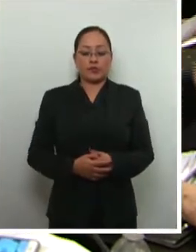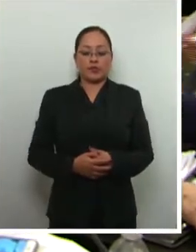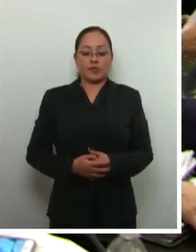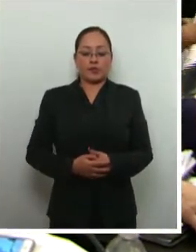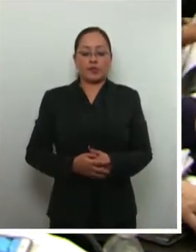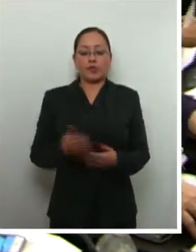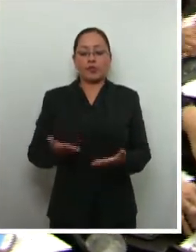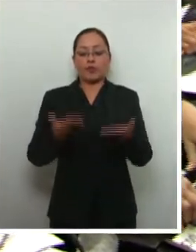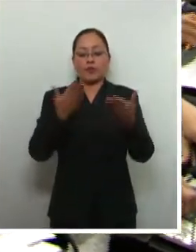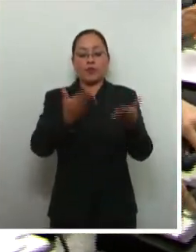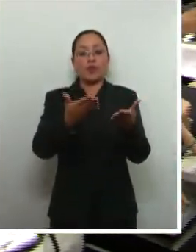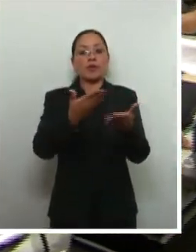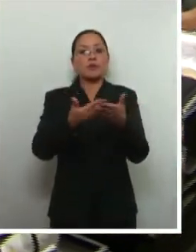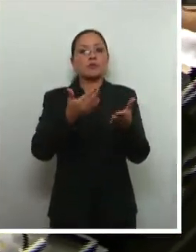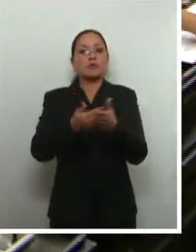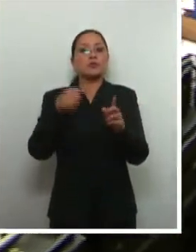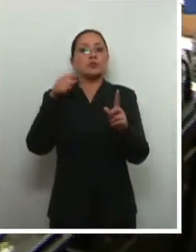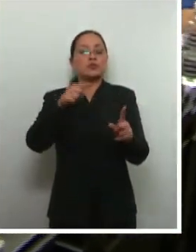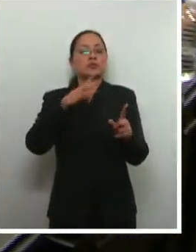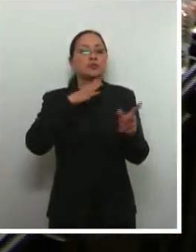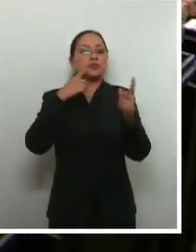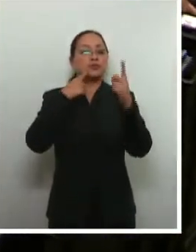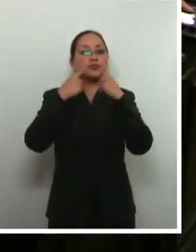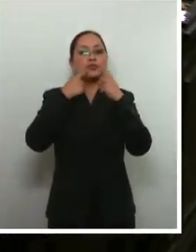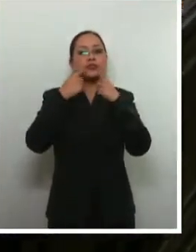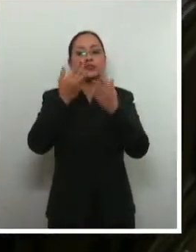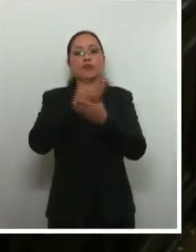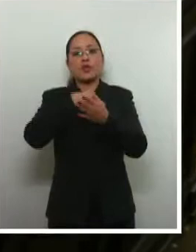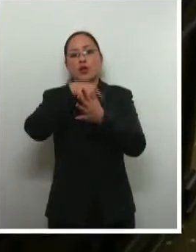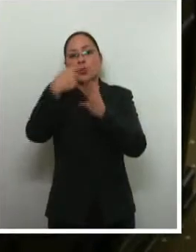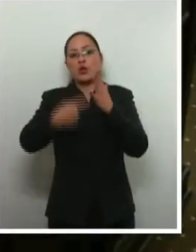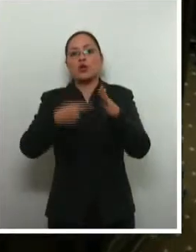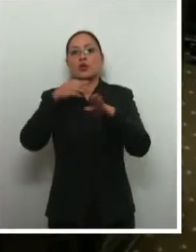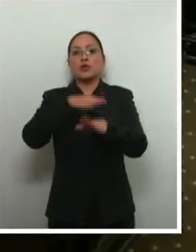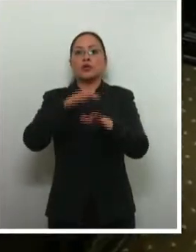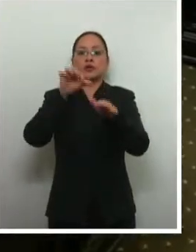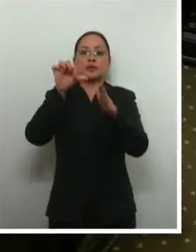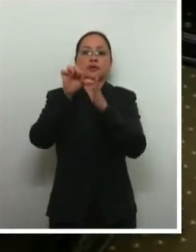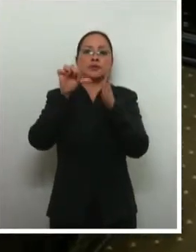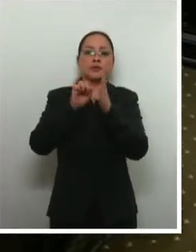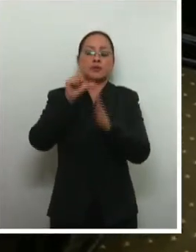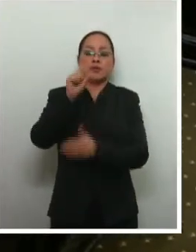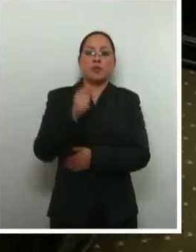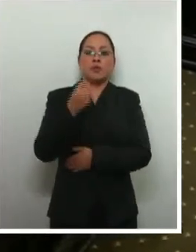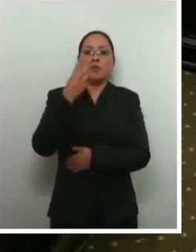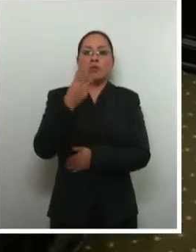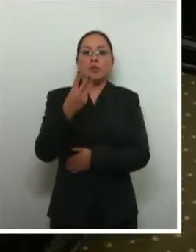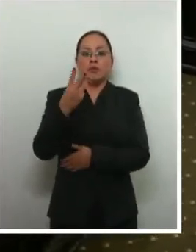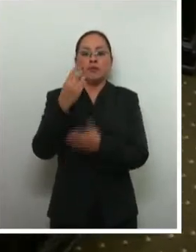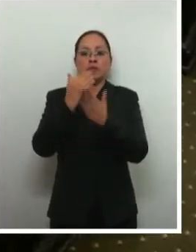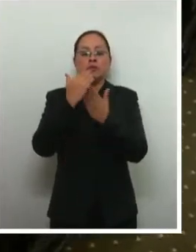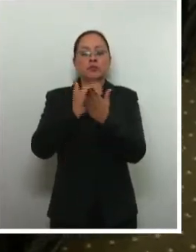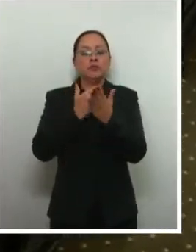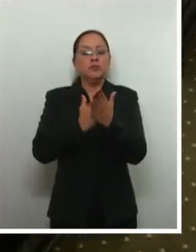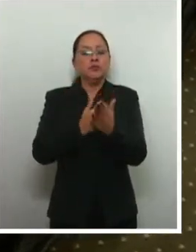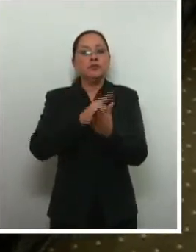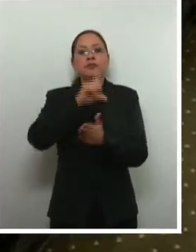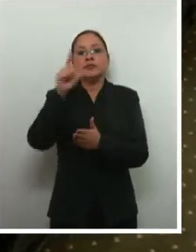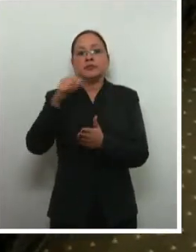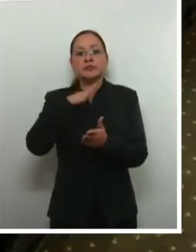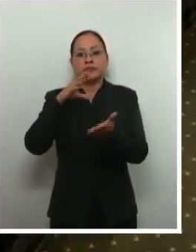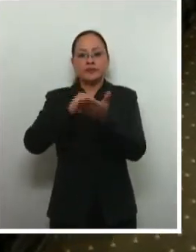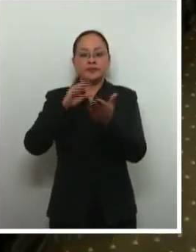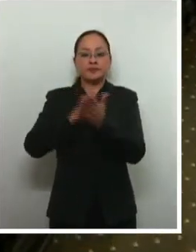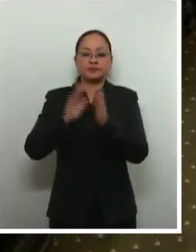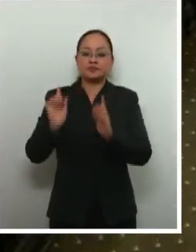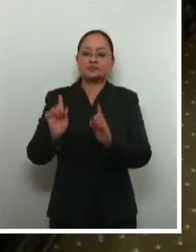Le comento, se dio paso a la discusión en lo general del artículo 23 y posteriormente se llevó a cabo el registro